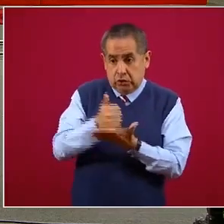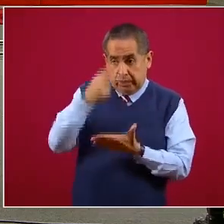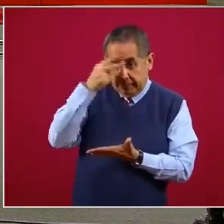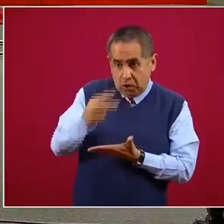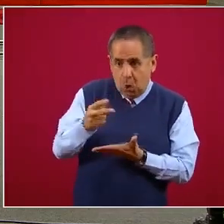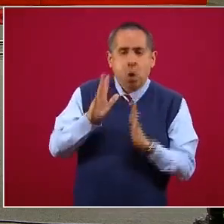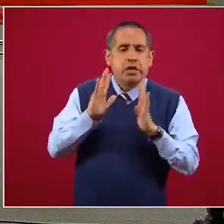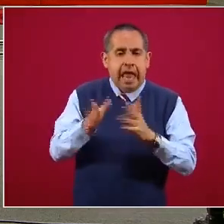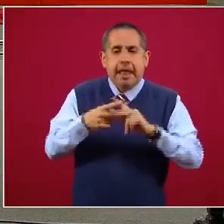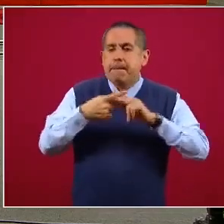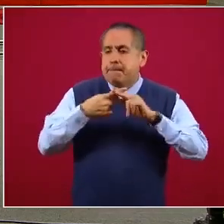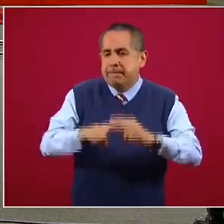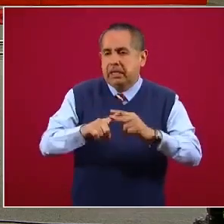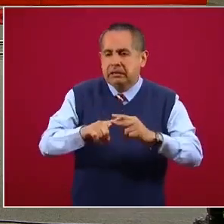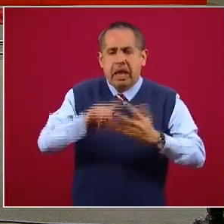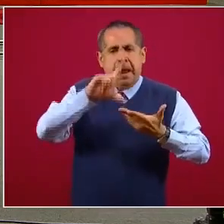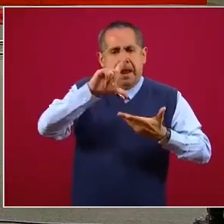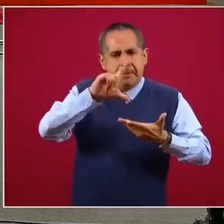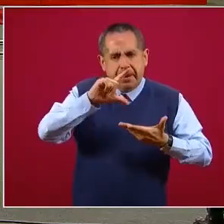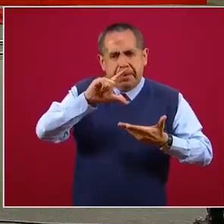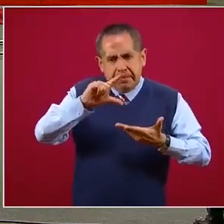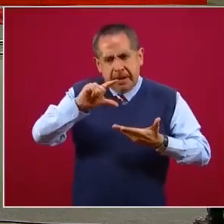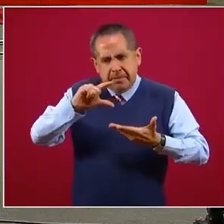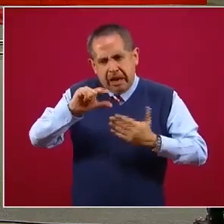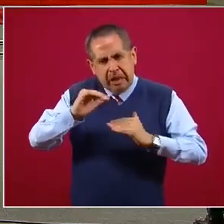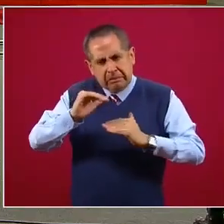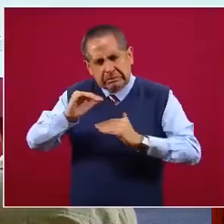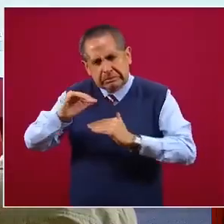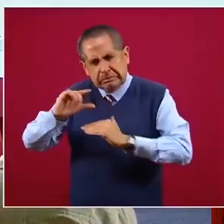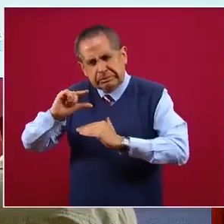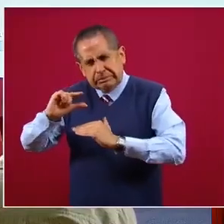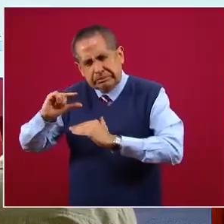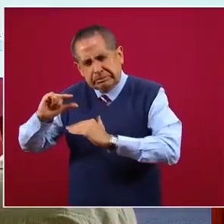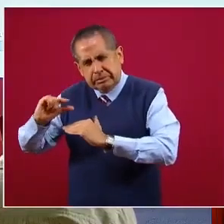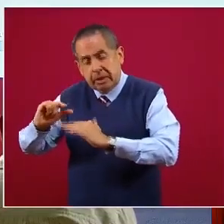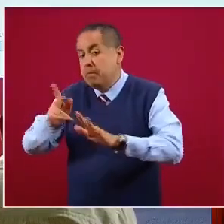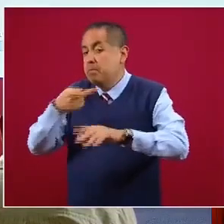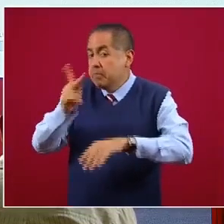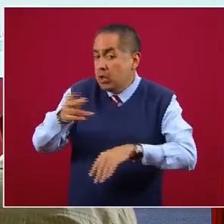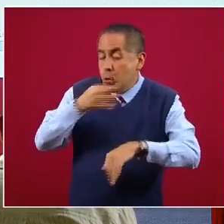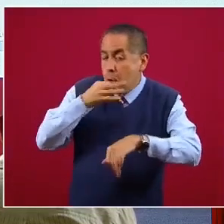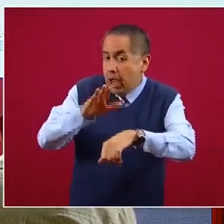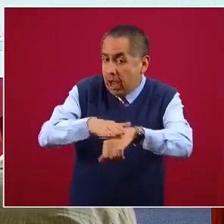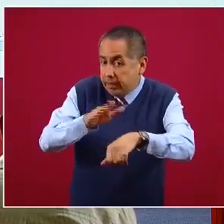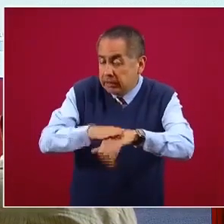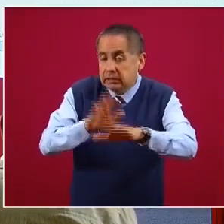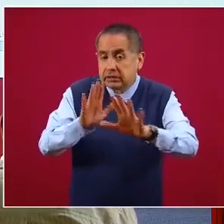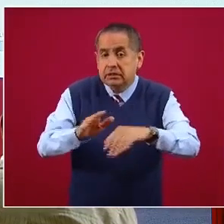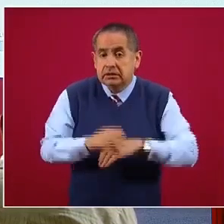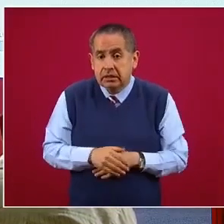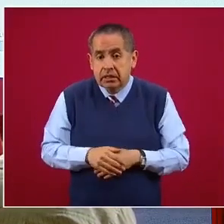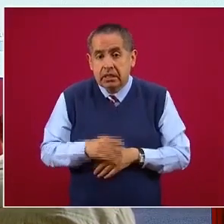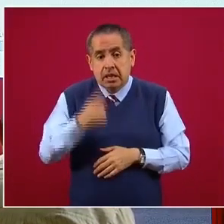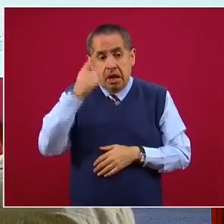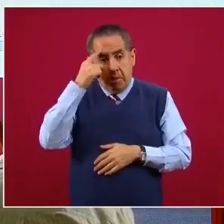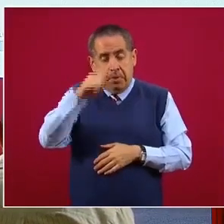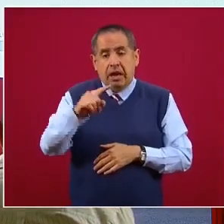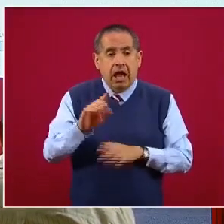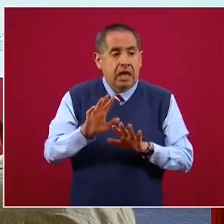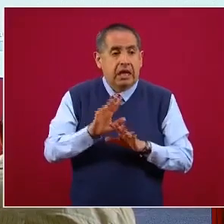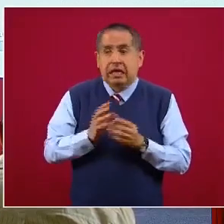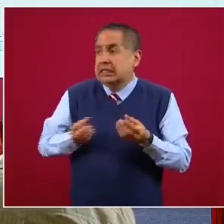este descenso ya sostenido. Pero debe quedar muy claro, el proceso de